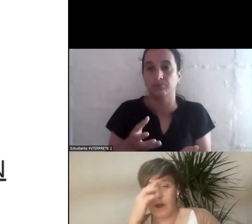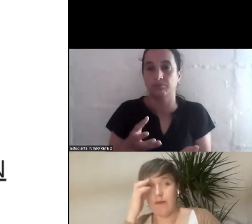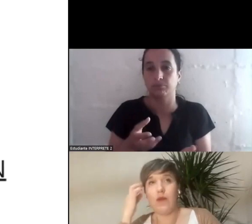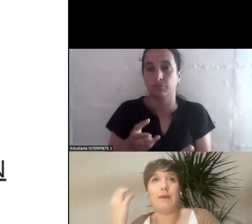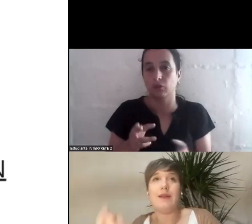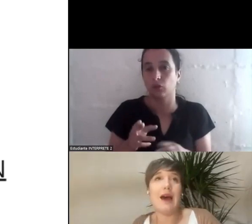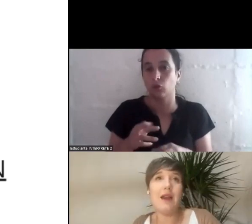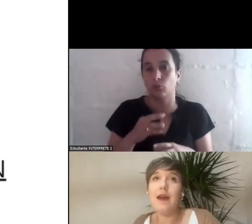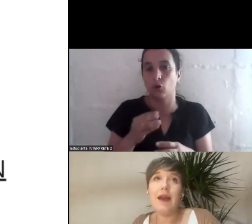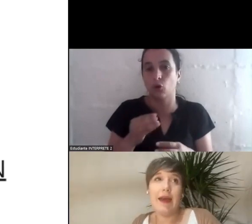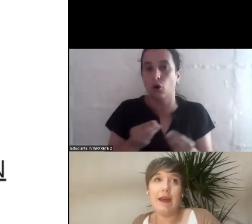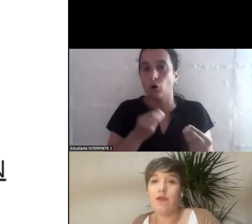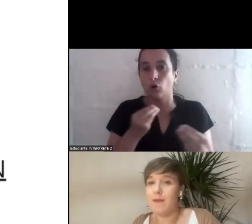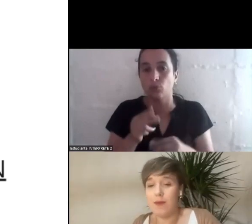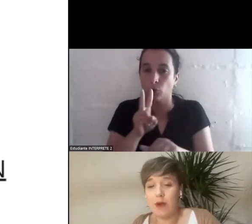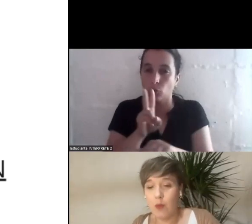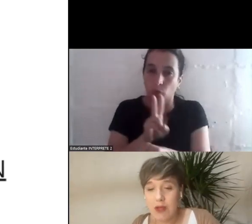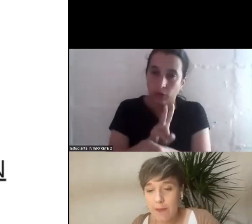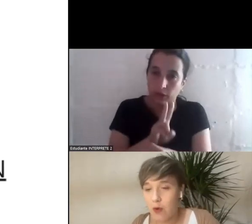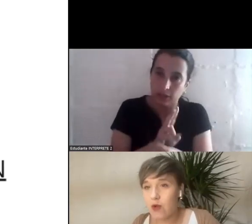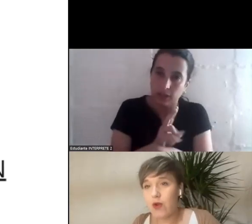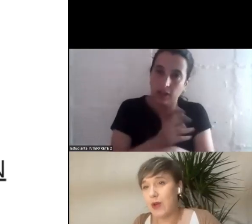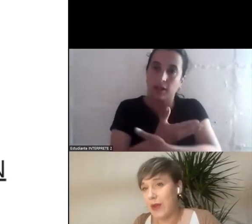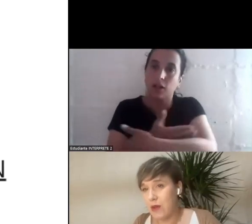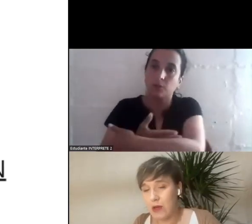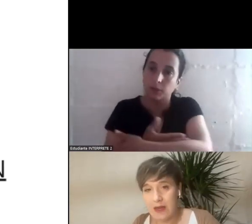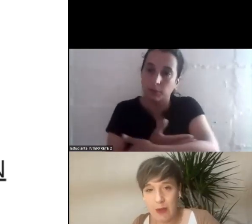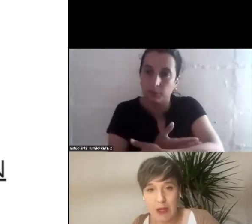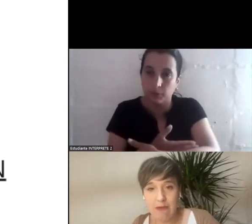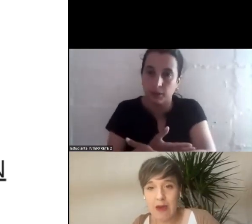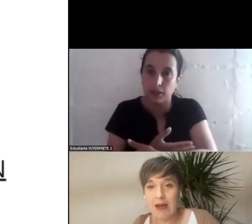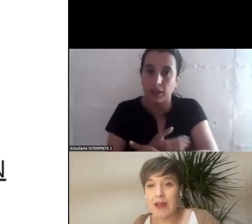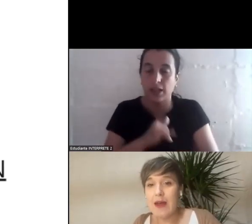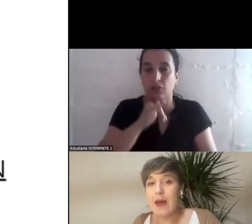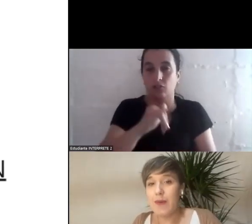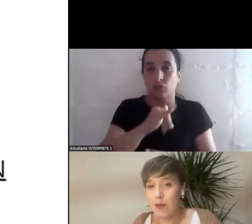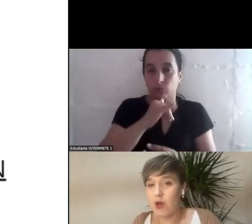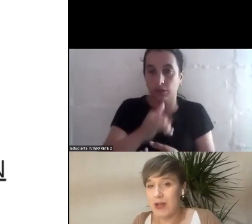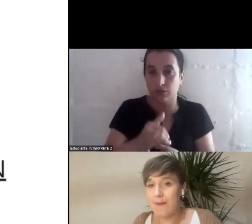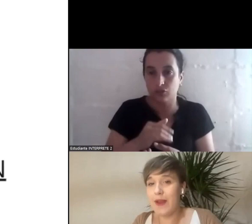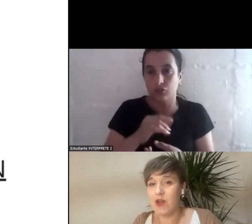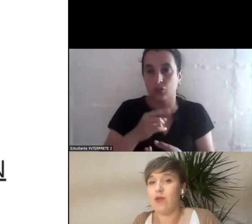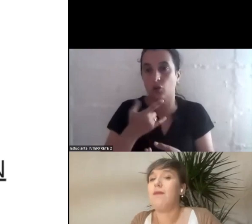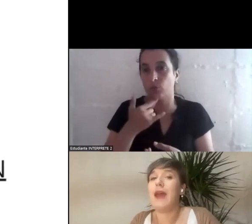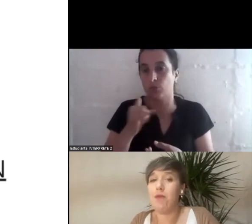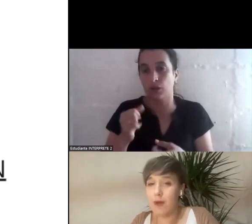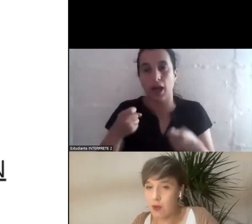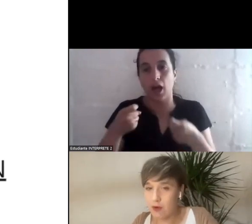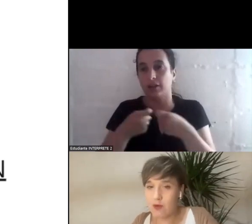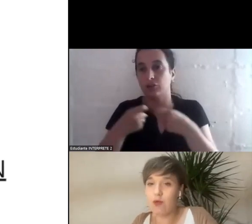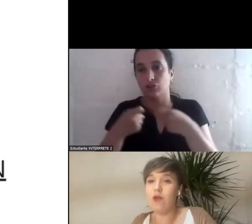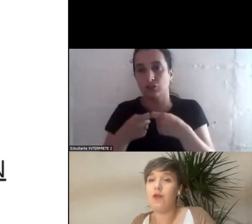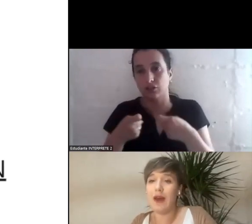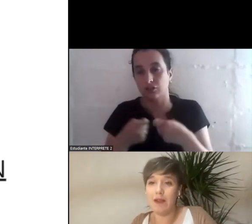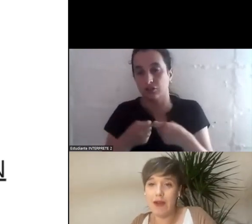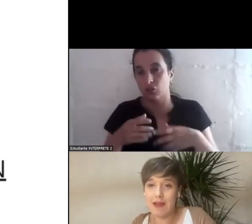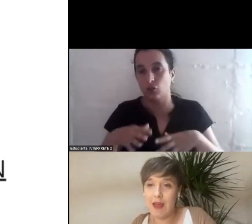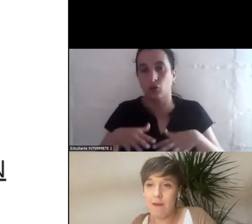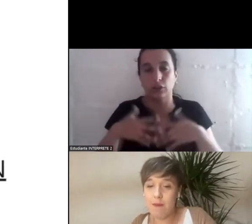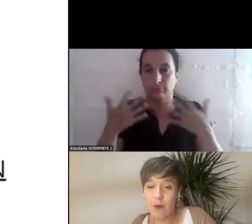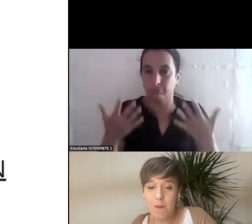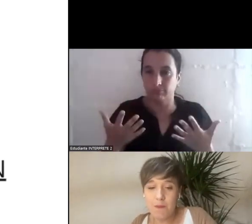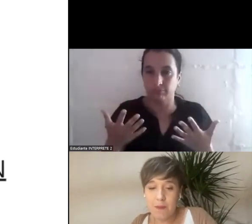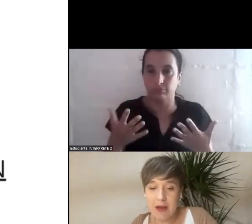bueno, fundamental, informar sobre grupos de apoyo, asociaciones específicas, pero bueno, siempre eso, en el momento oportuno,